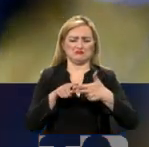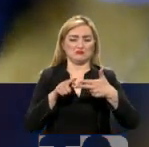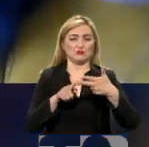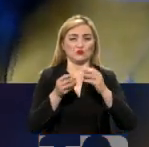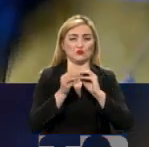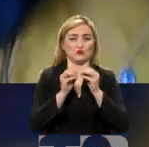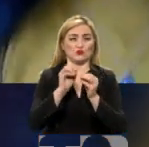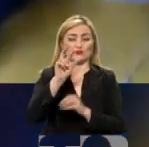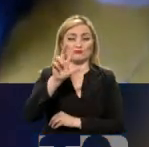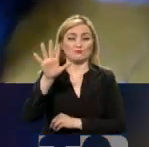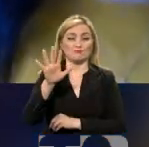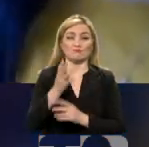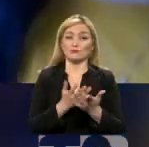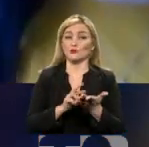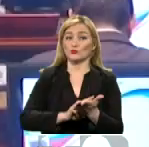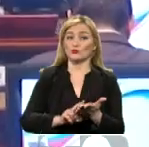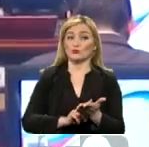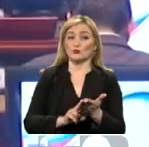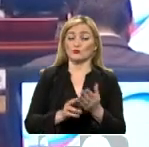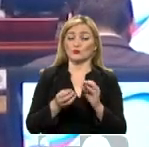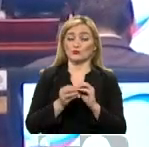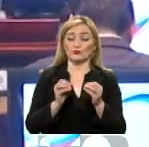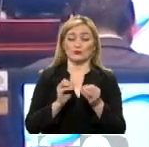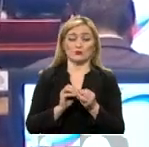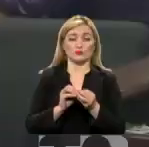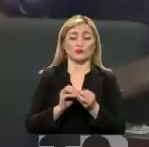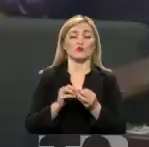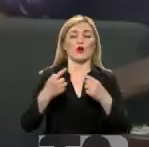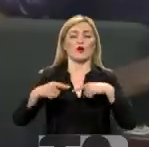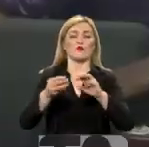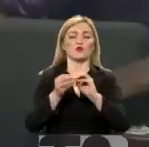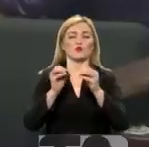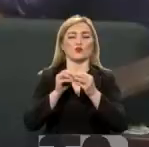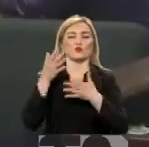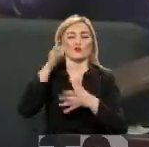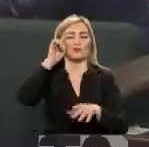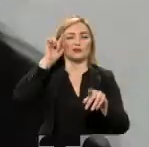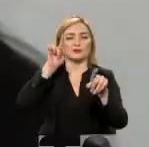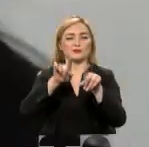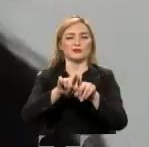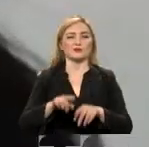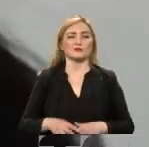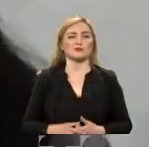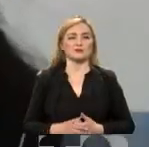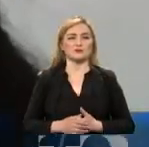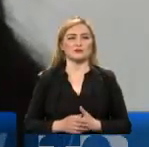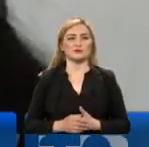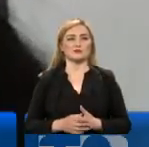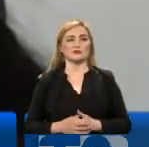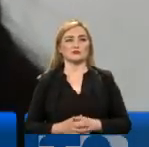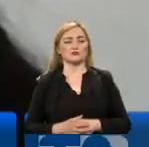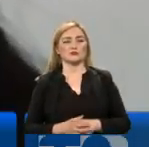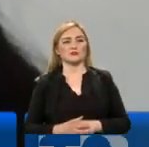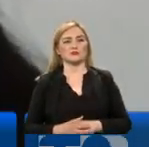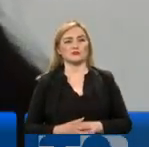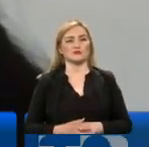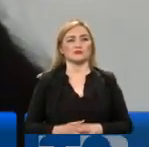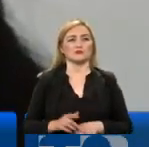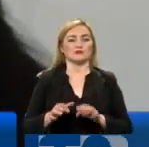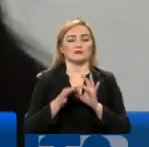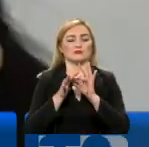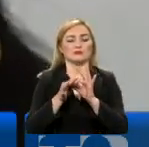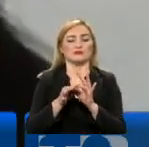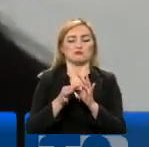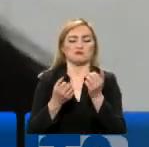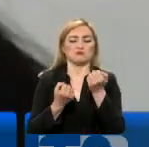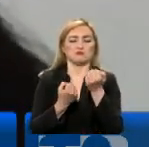Alianza País esperan reuniones con el bloque y los jefes de las bancadas para lograr acuerdos. Hay algunos compañeros que han manifestado el apoyo,